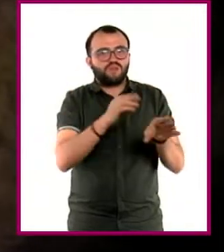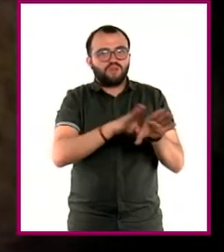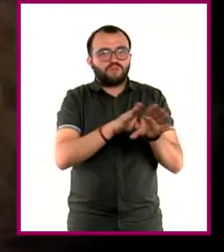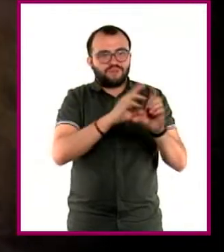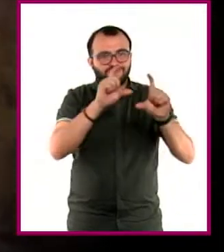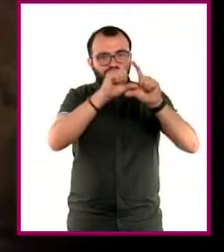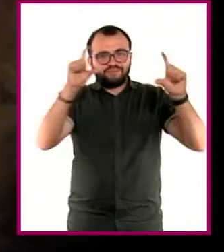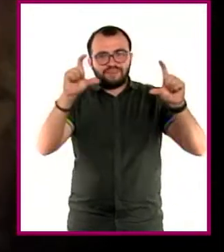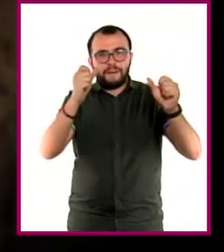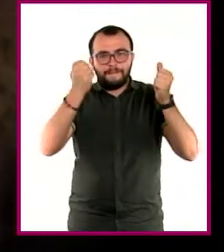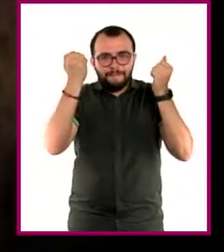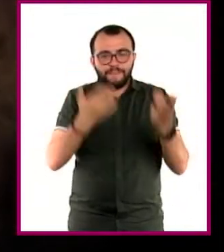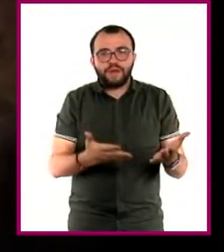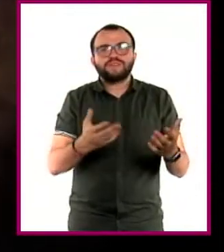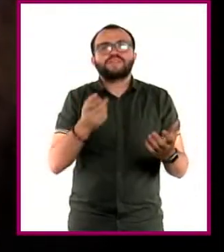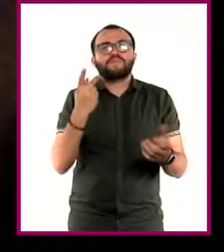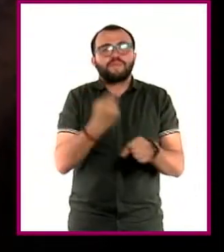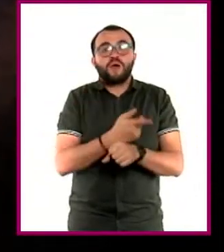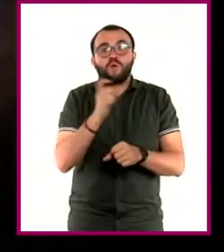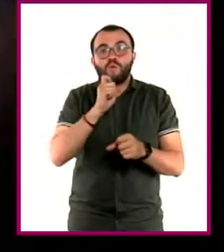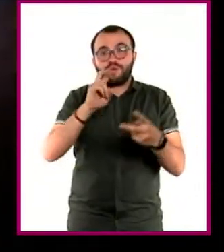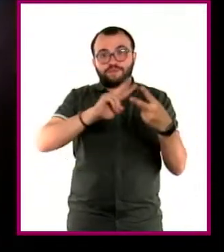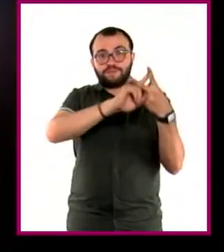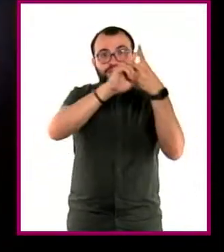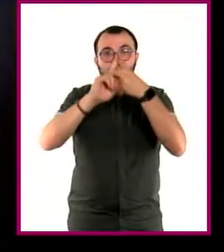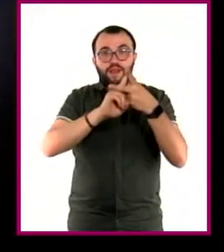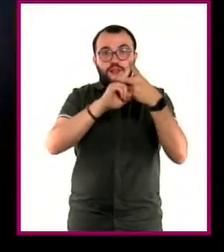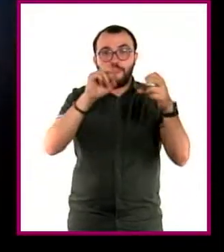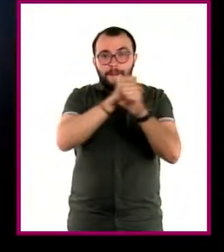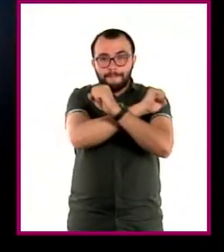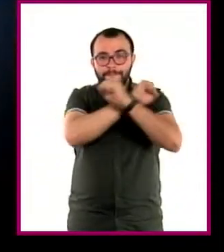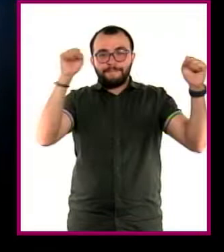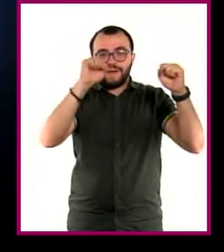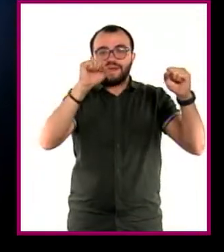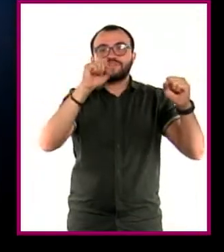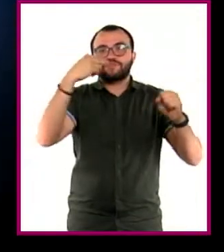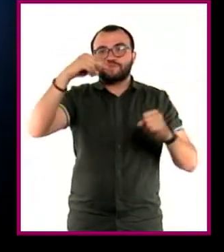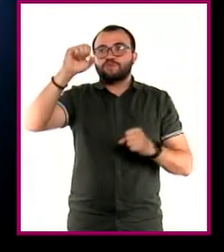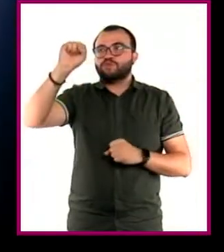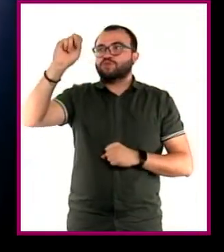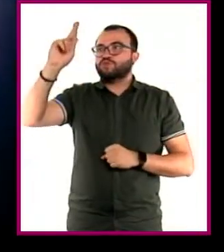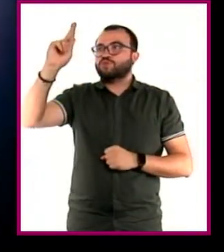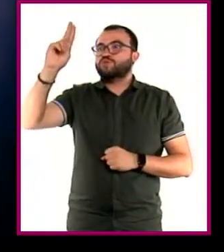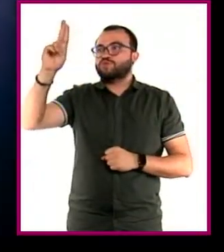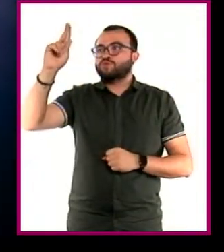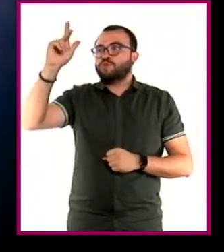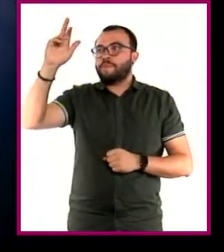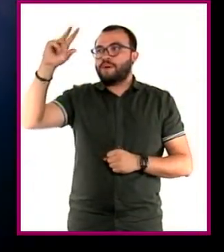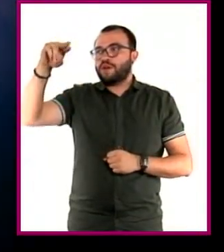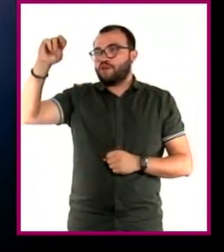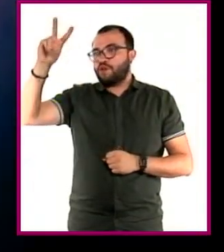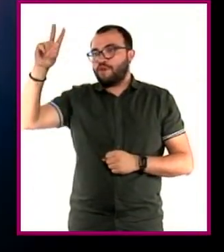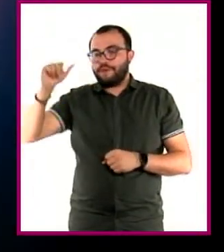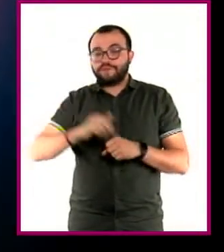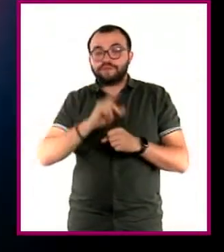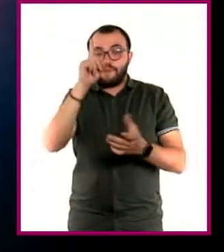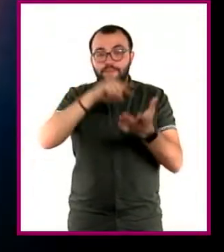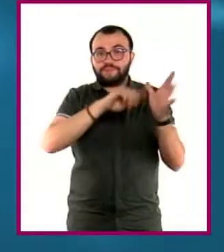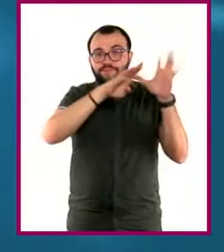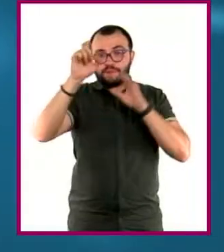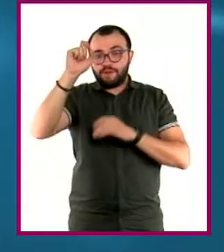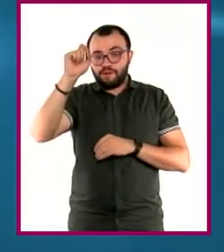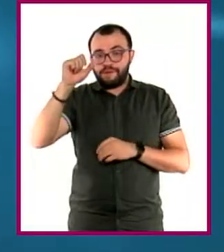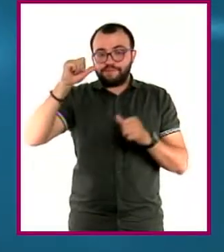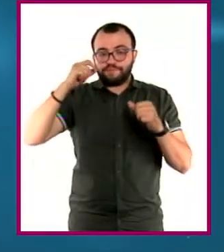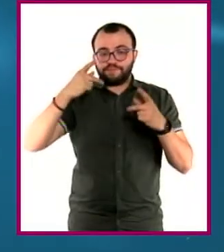solo sucedían cuando las estrellas estallaban en forma de supernovas. En 1920, el astrofísico